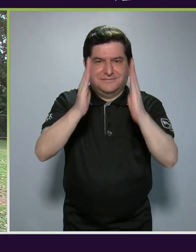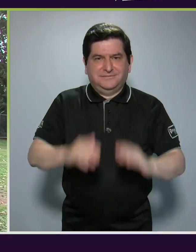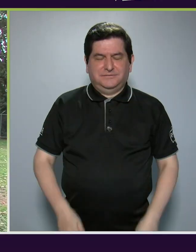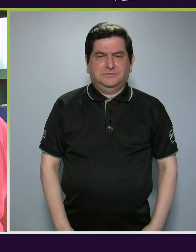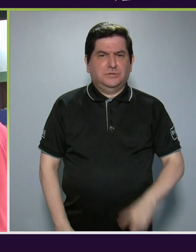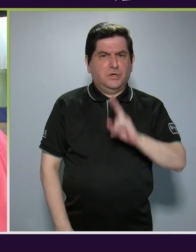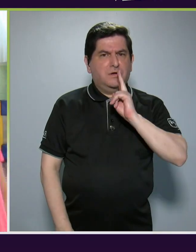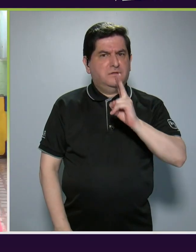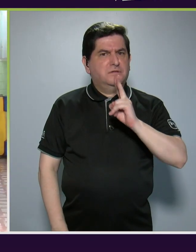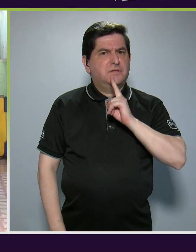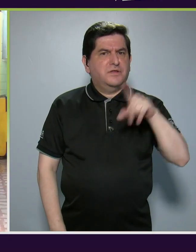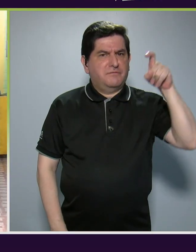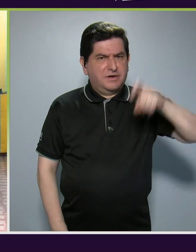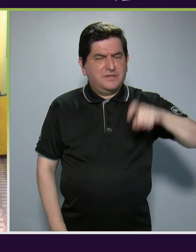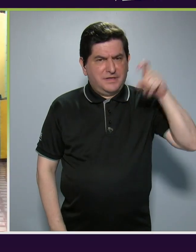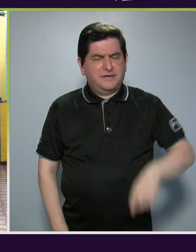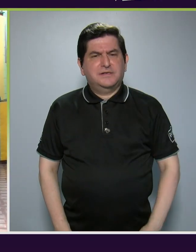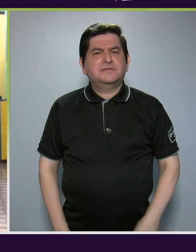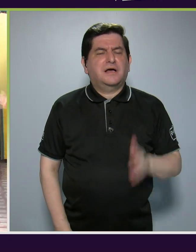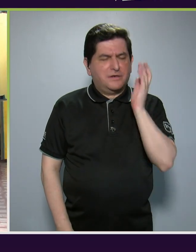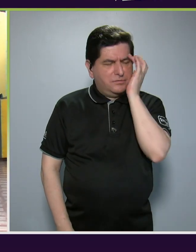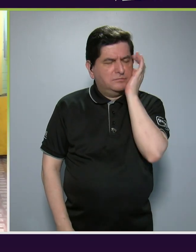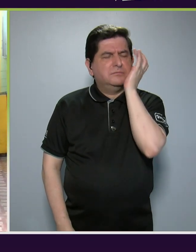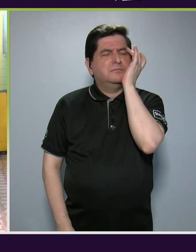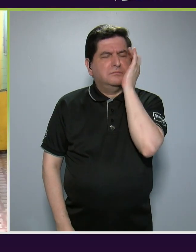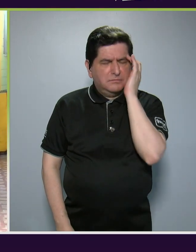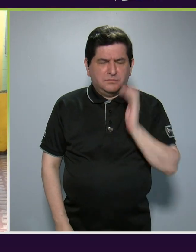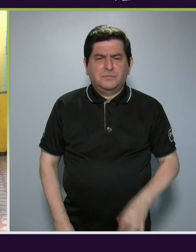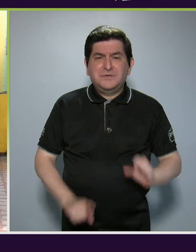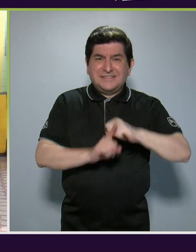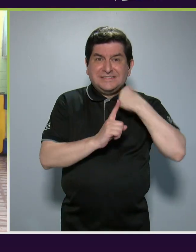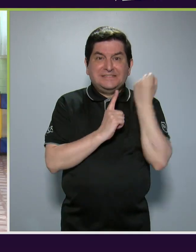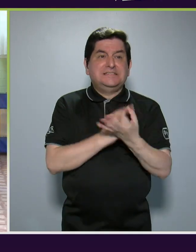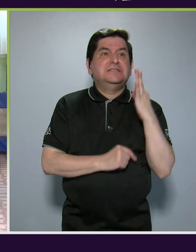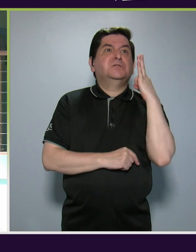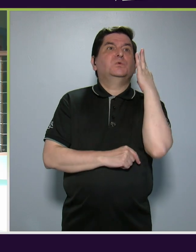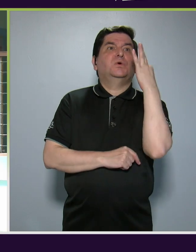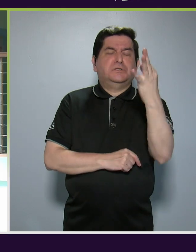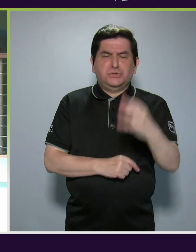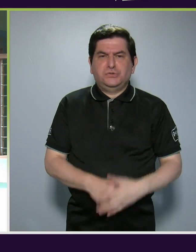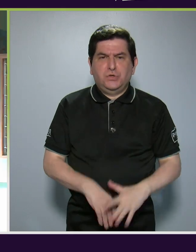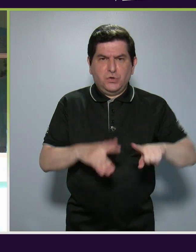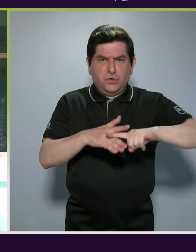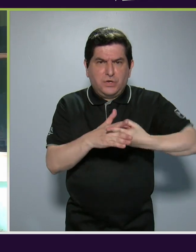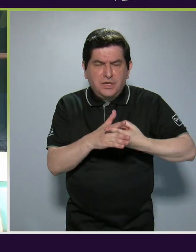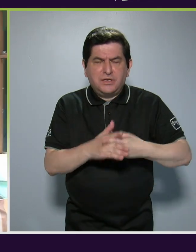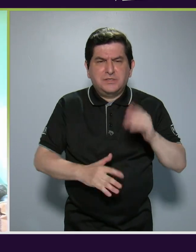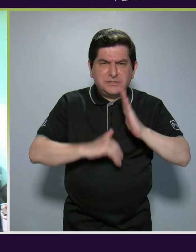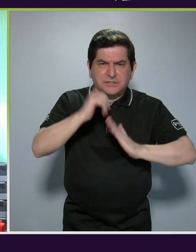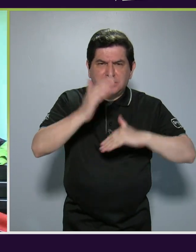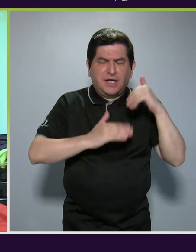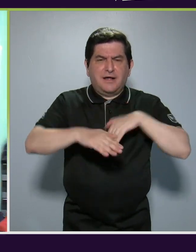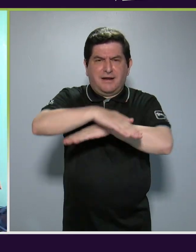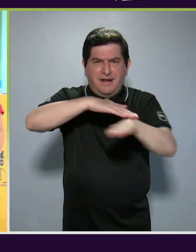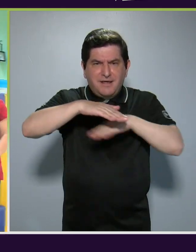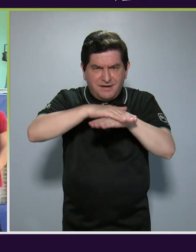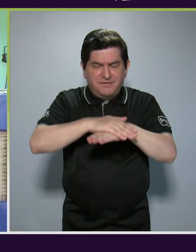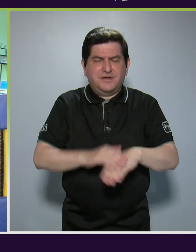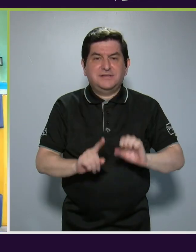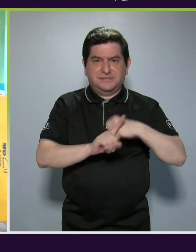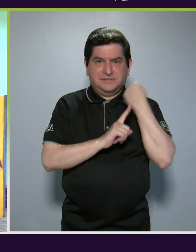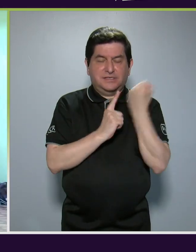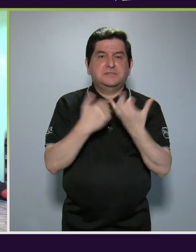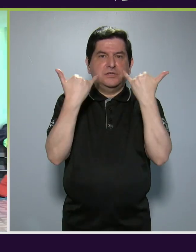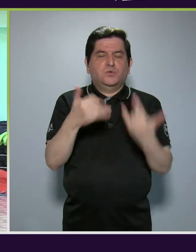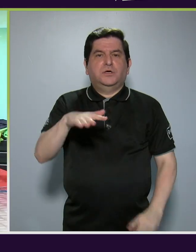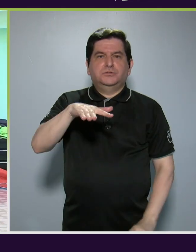realmente debemos empezar a preocuparnos por los escenarios futuros y empezar a construir hoy las bases para que esos escenarios, cuando